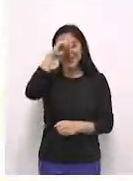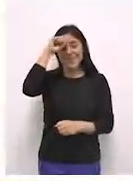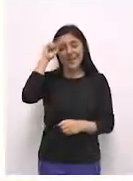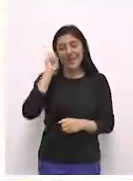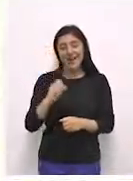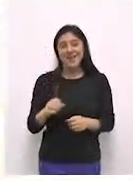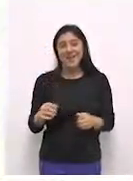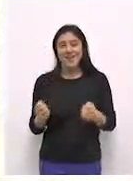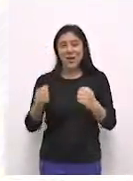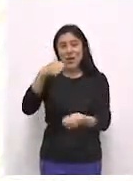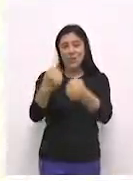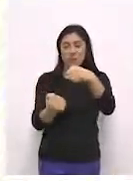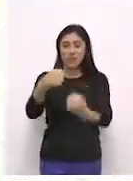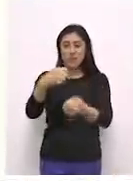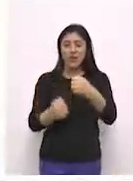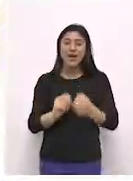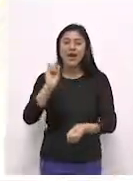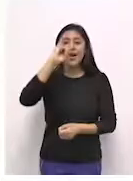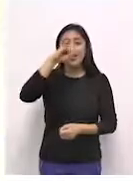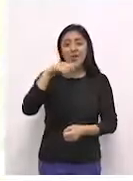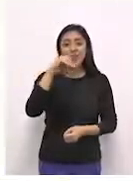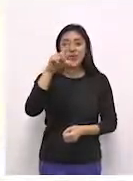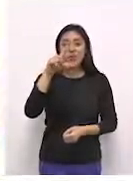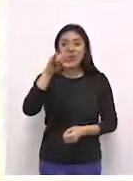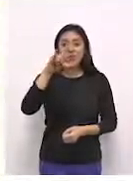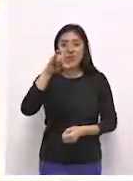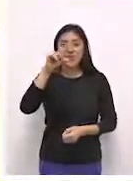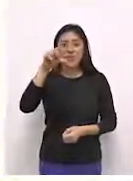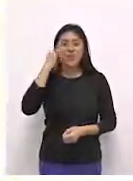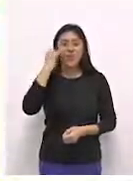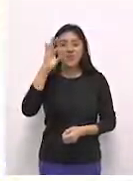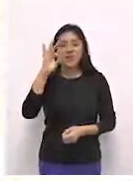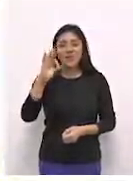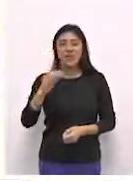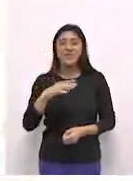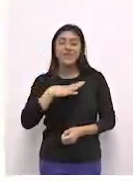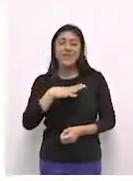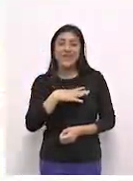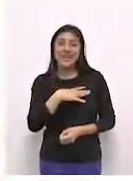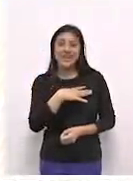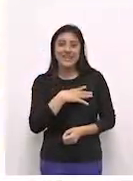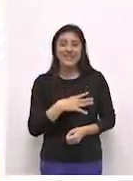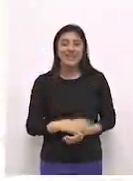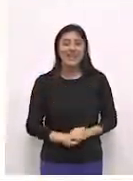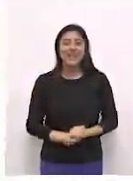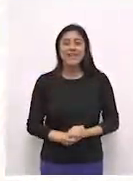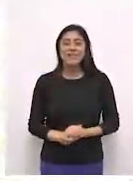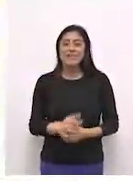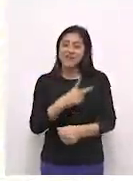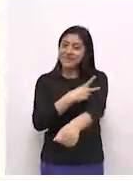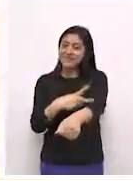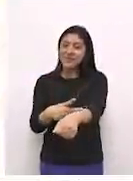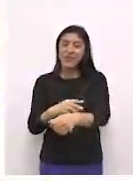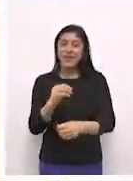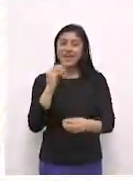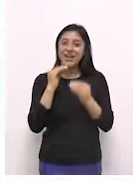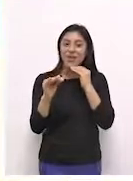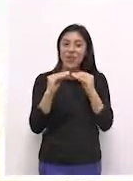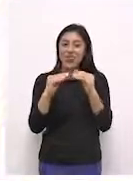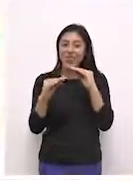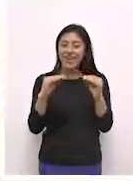piloto. Julio Quiñones nos cuenta un poco más de su vida para el segmento Empleado Distinguido de